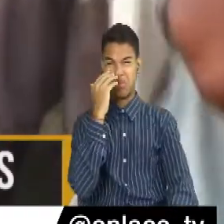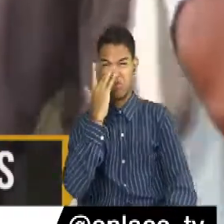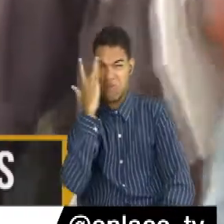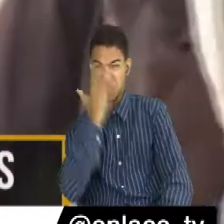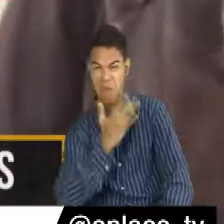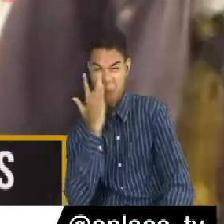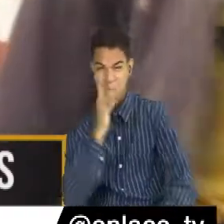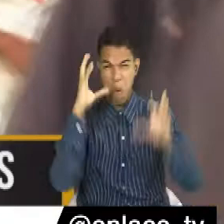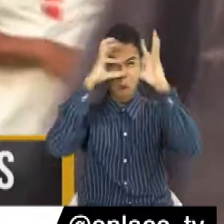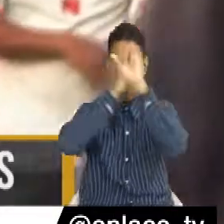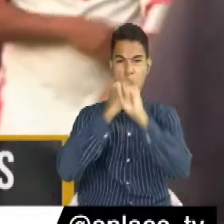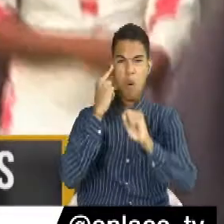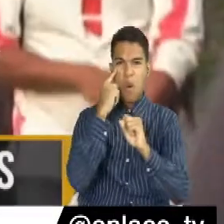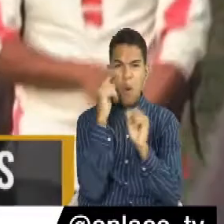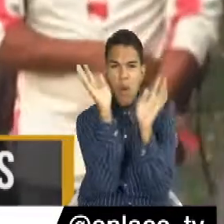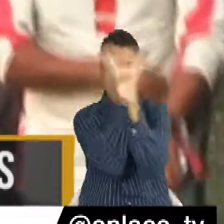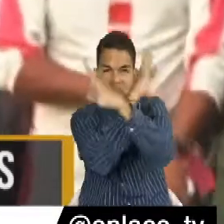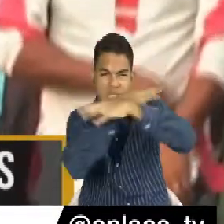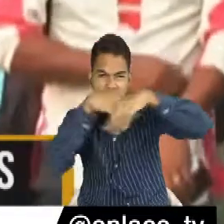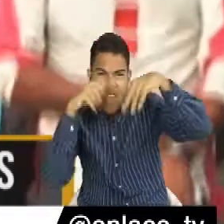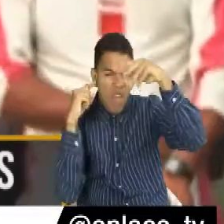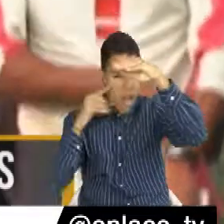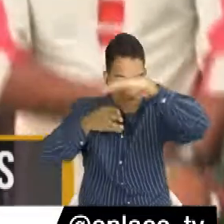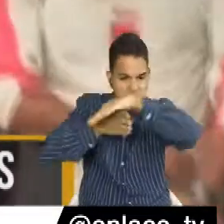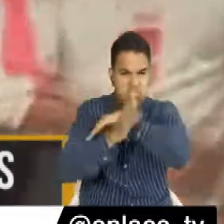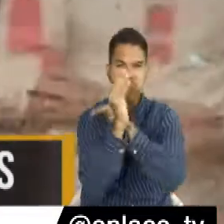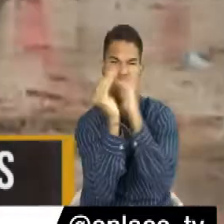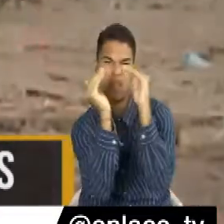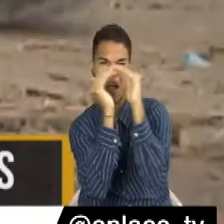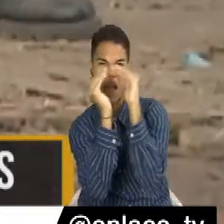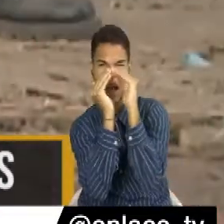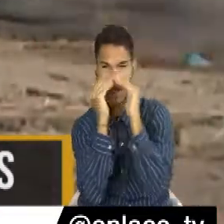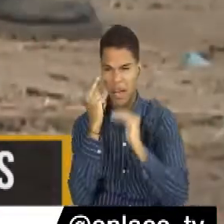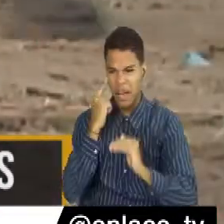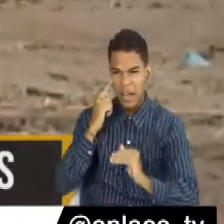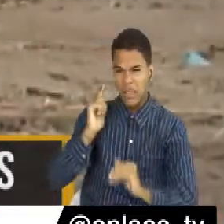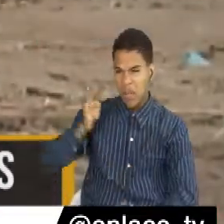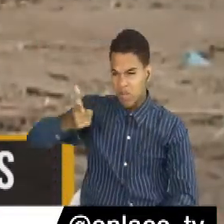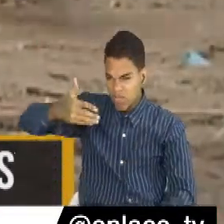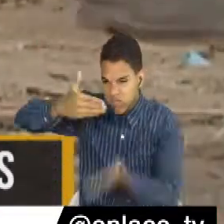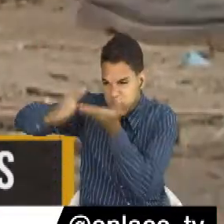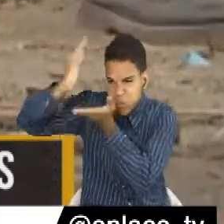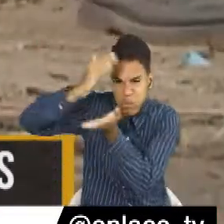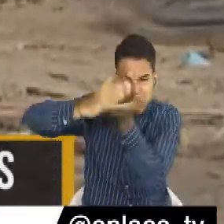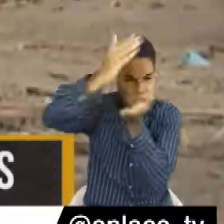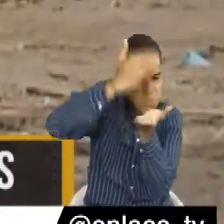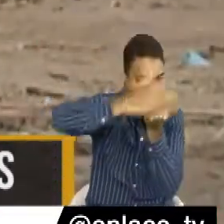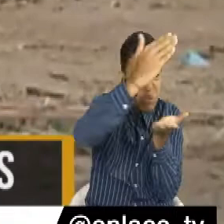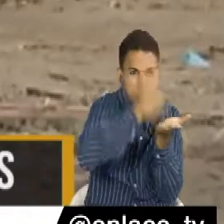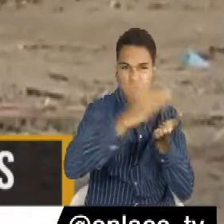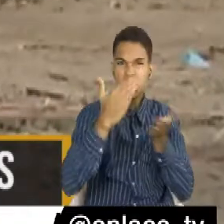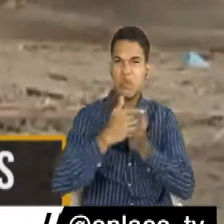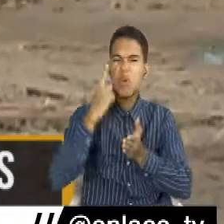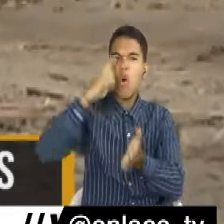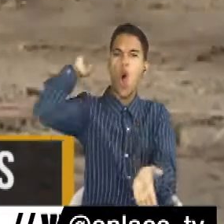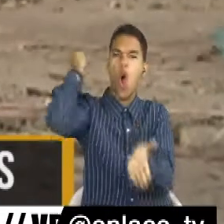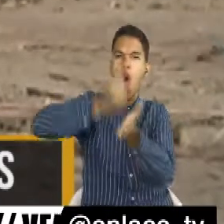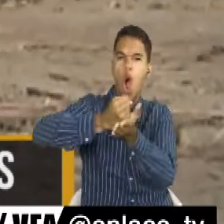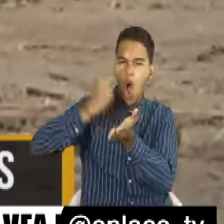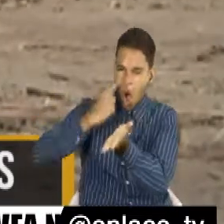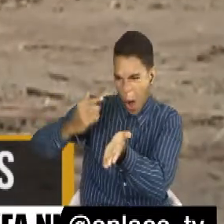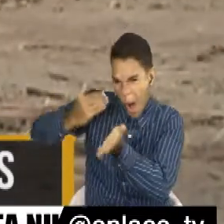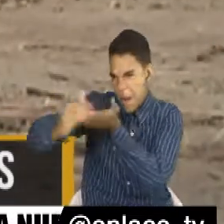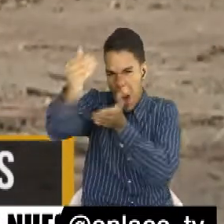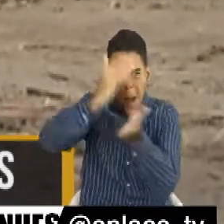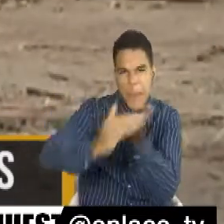casa de los habitantes de esta zona del Magdalena Medio y los hacen desplazarse de manera forzada. Esto lo